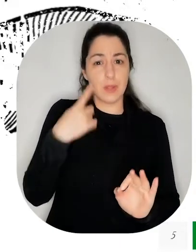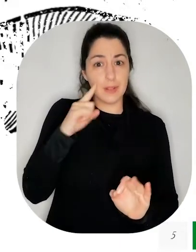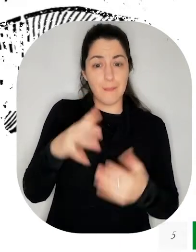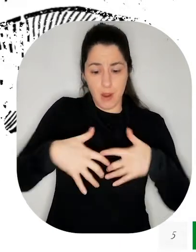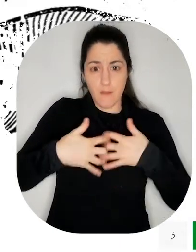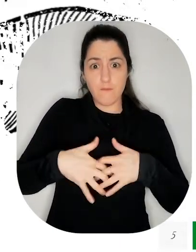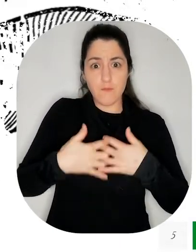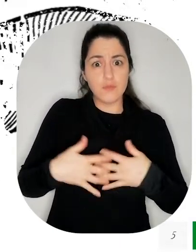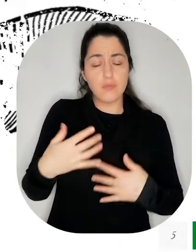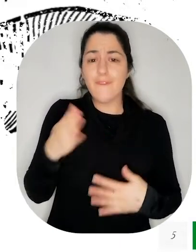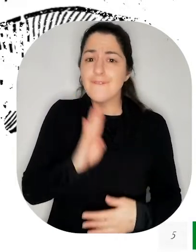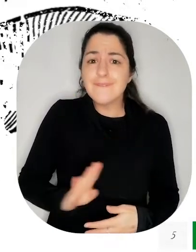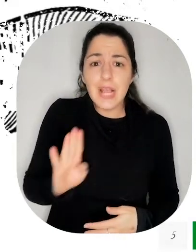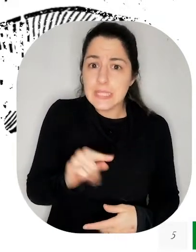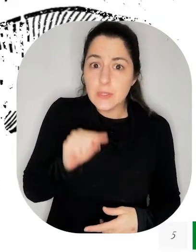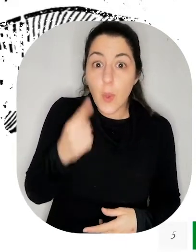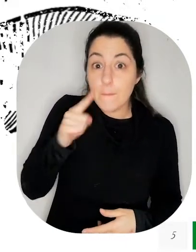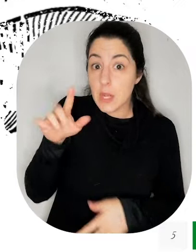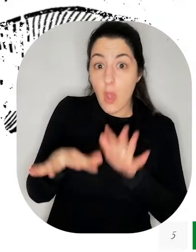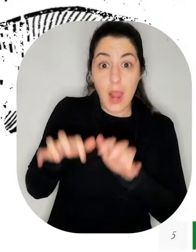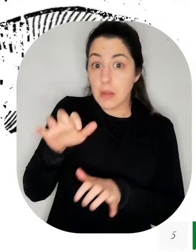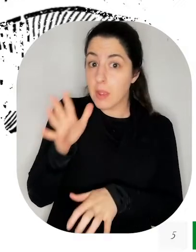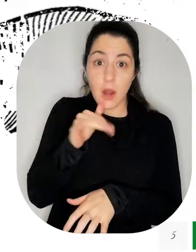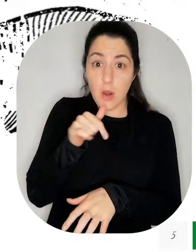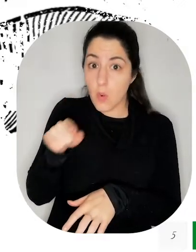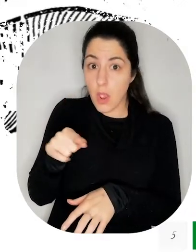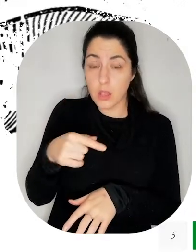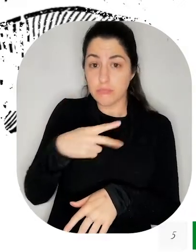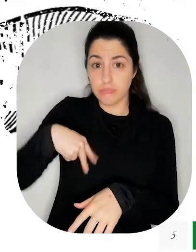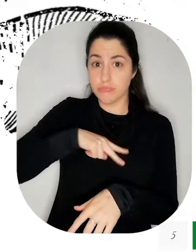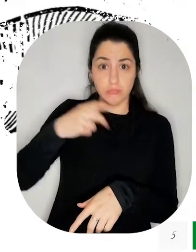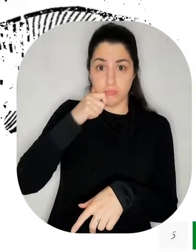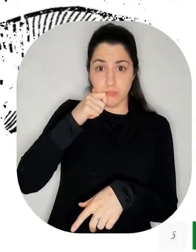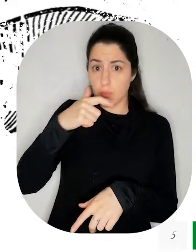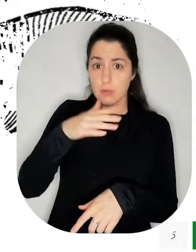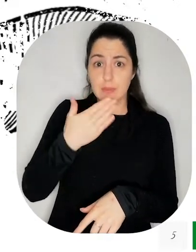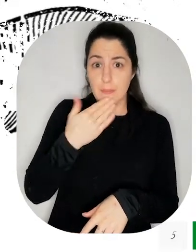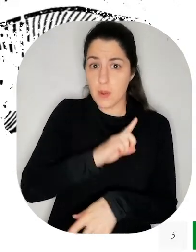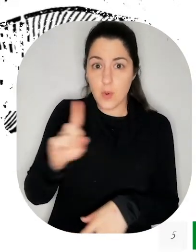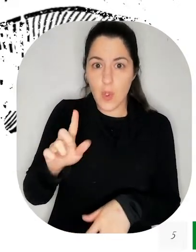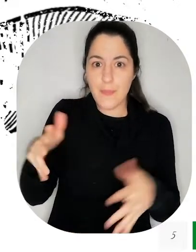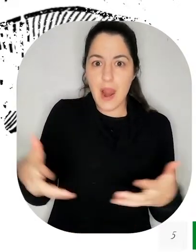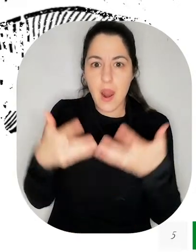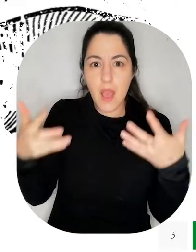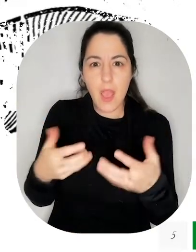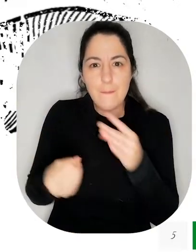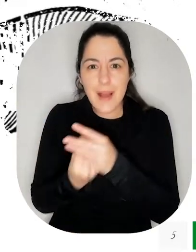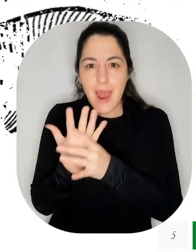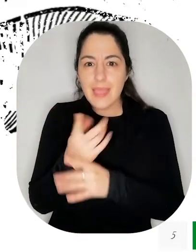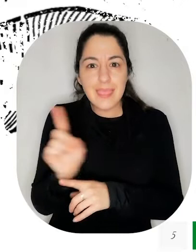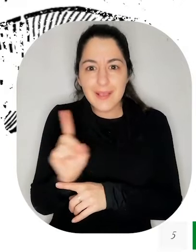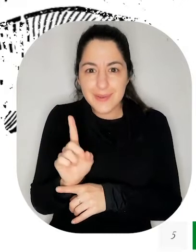aminoácido esencial además para nuestras funciones, y no lo producen los animales, ni nosotros ni otros, ni tampoco las